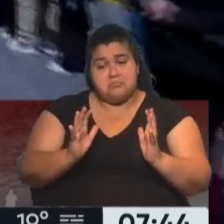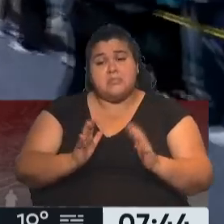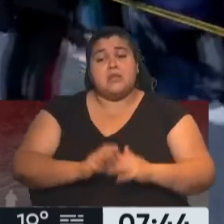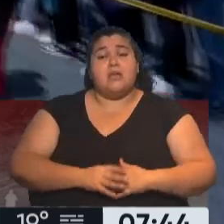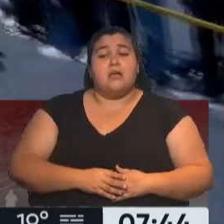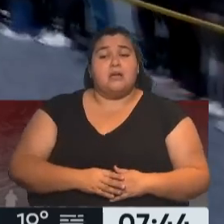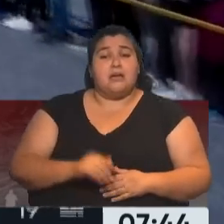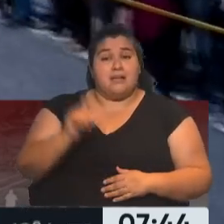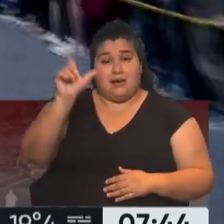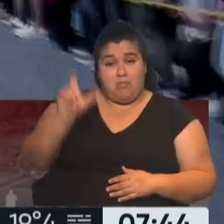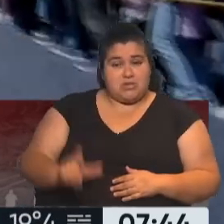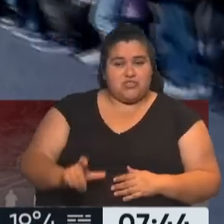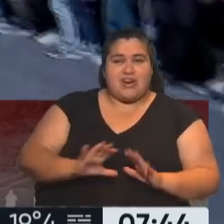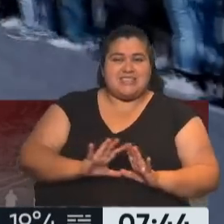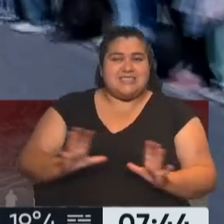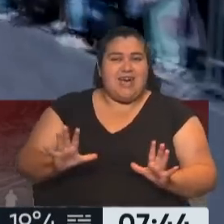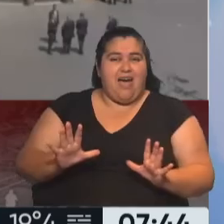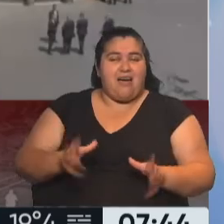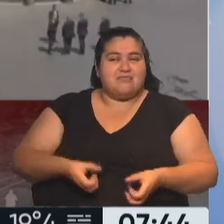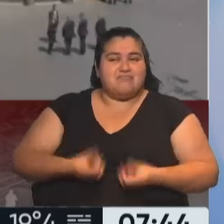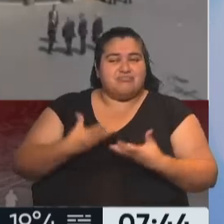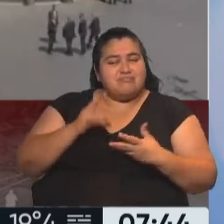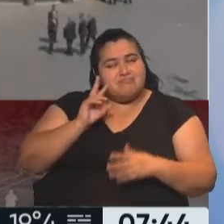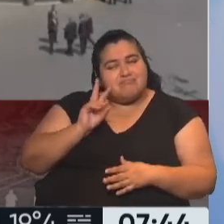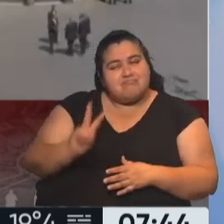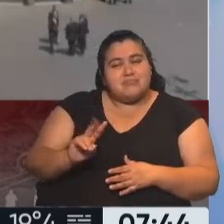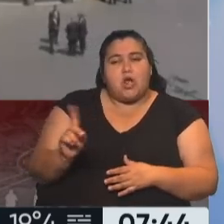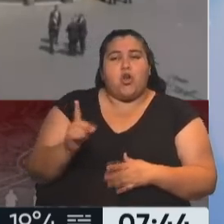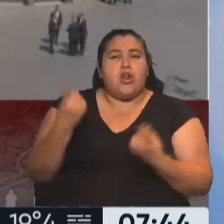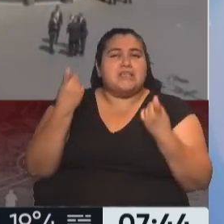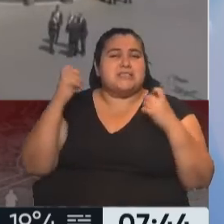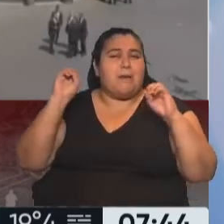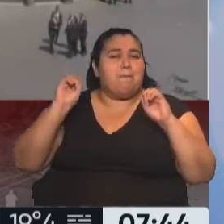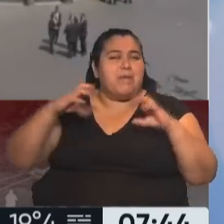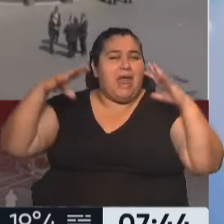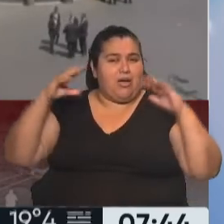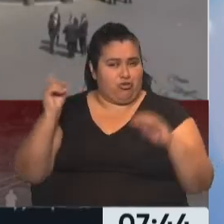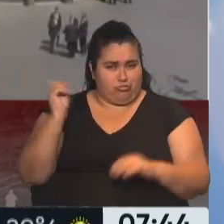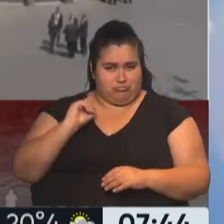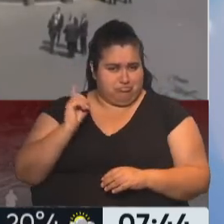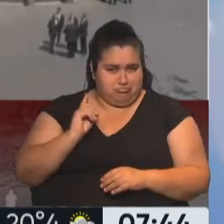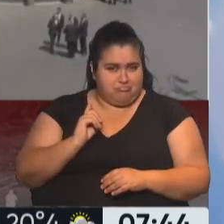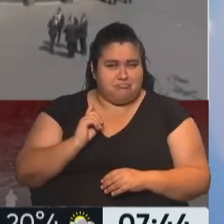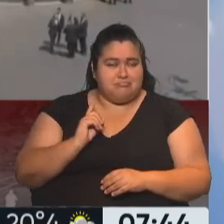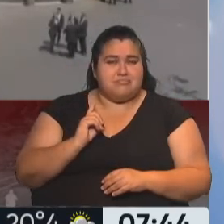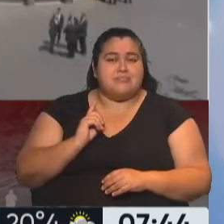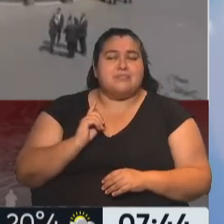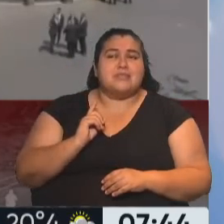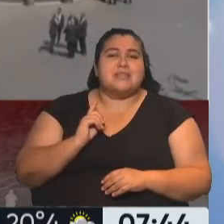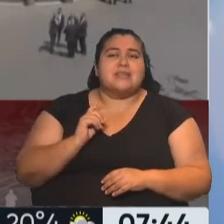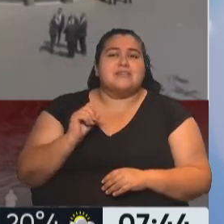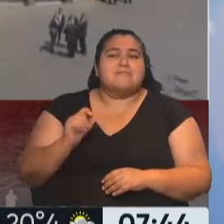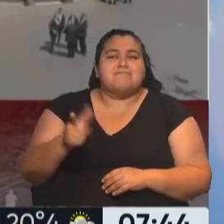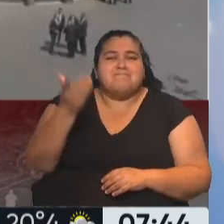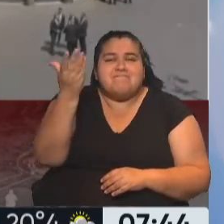La persona de él ya te habla de... No hace falta un milagro, ¿no? La